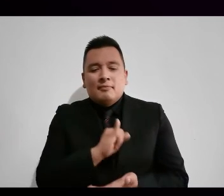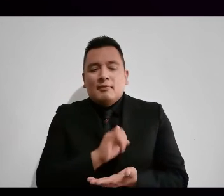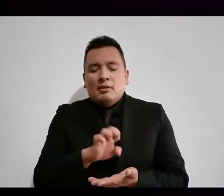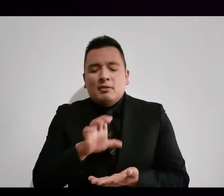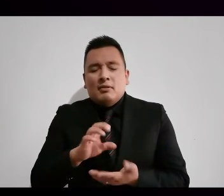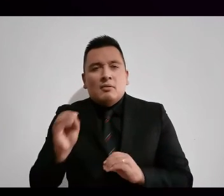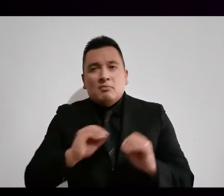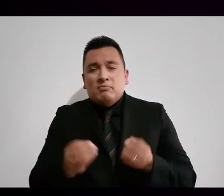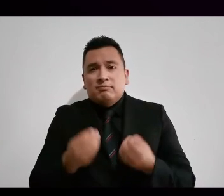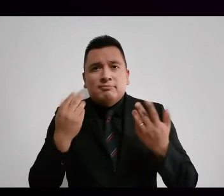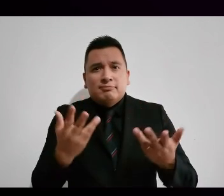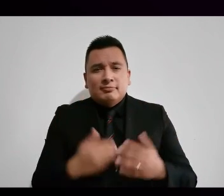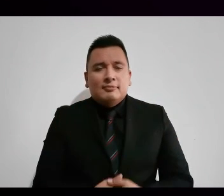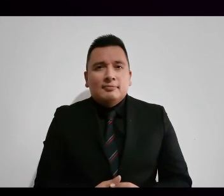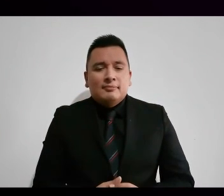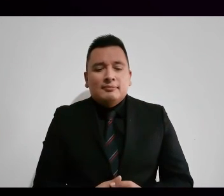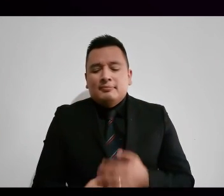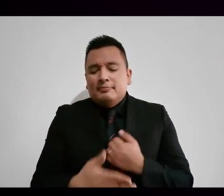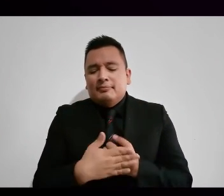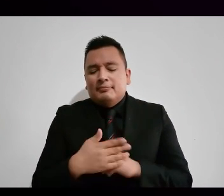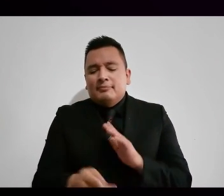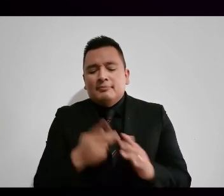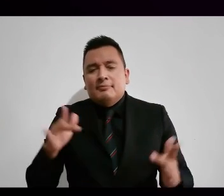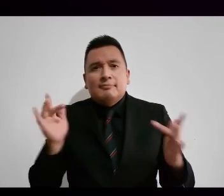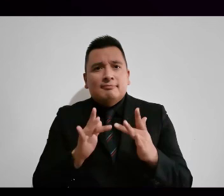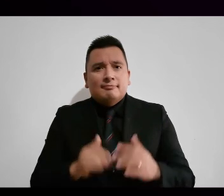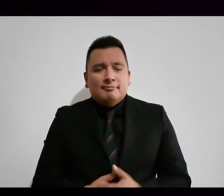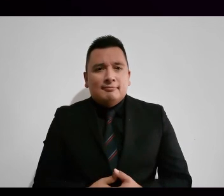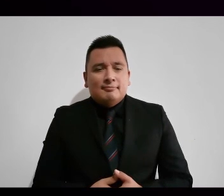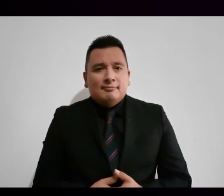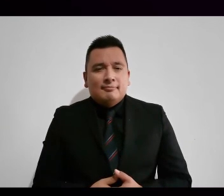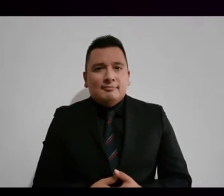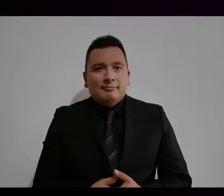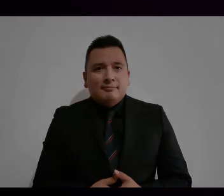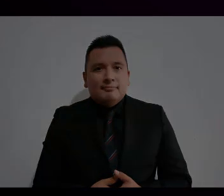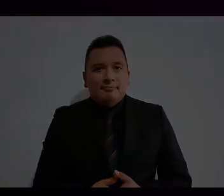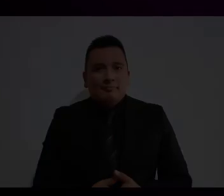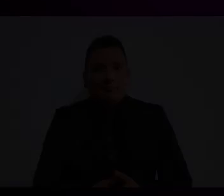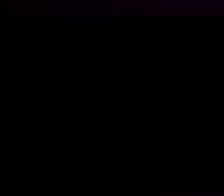por el Instituto Electoral de Coahuila. Nos escuchamos en nuestra próxima emisión.